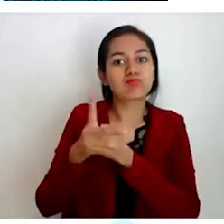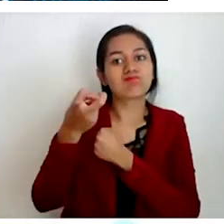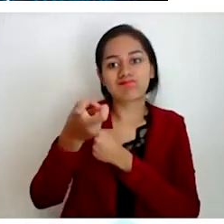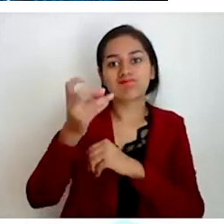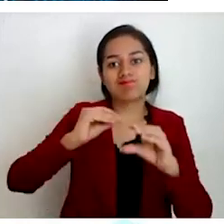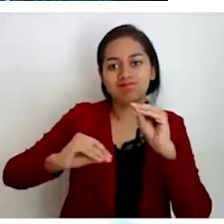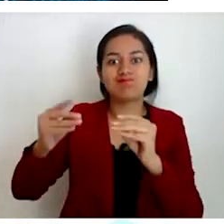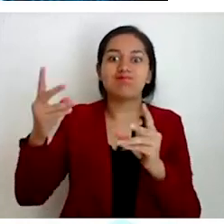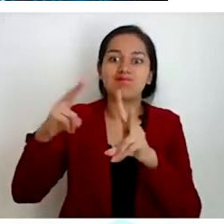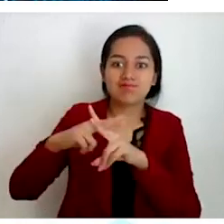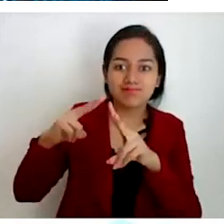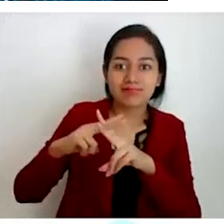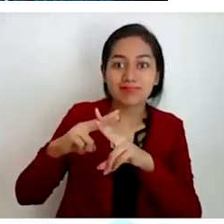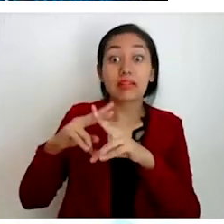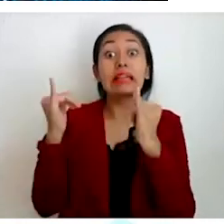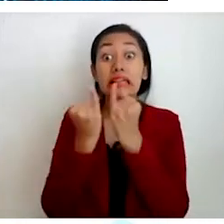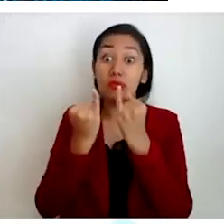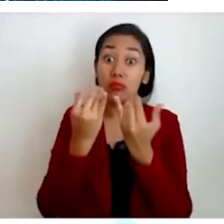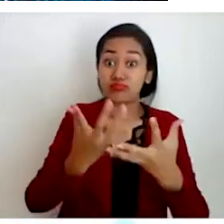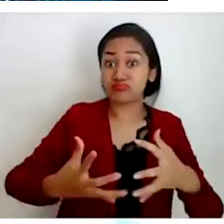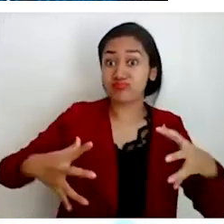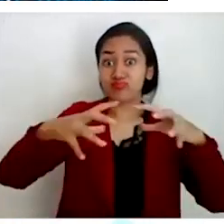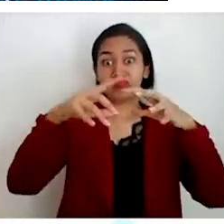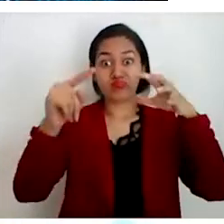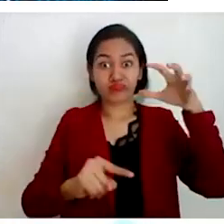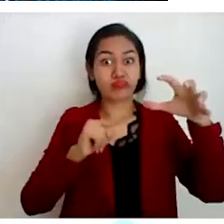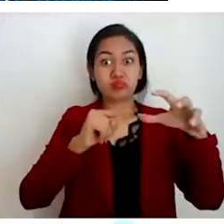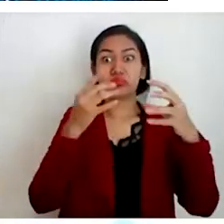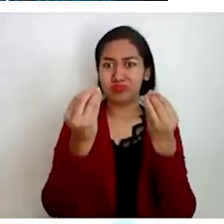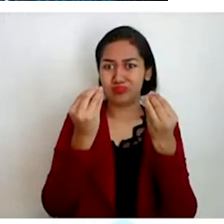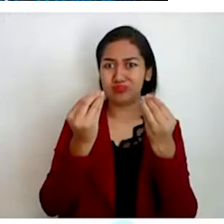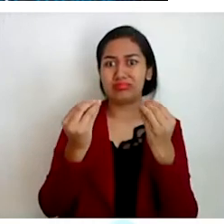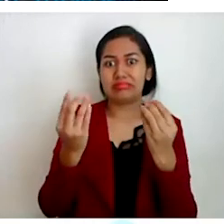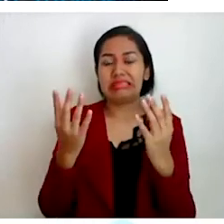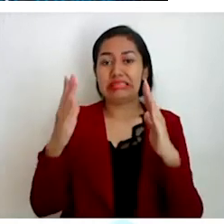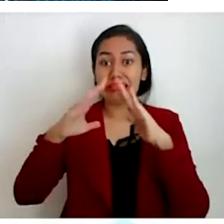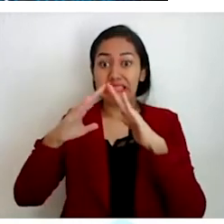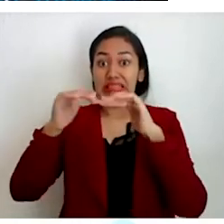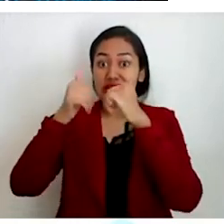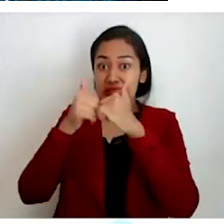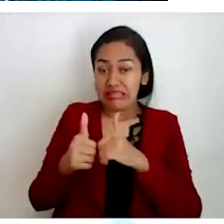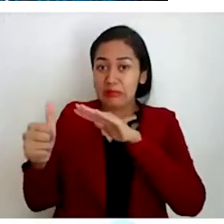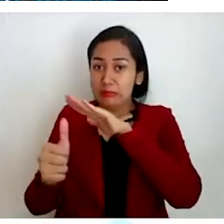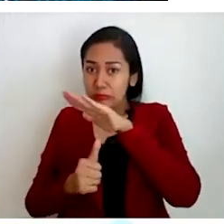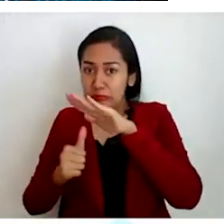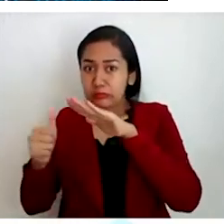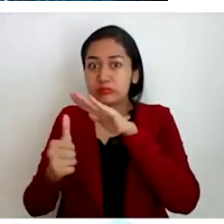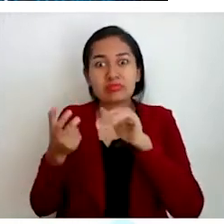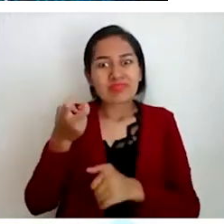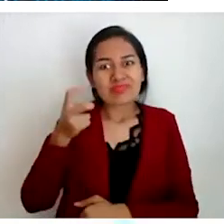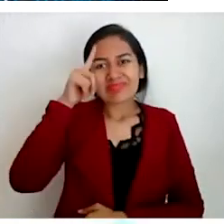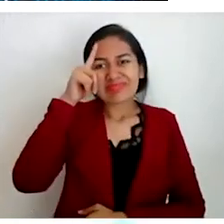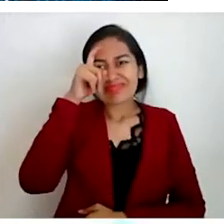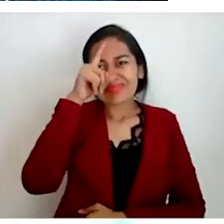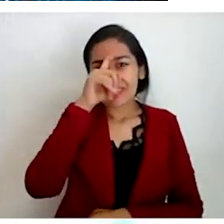ámbitos urbanos en el mundo, ¿no? Tristemente, el encierro ha exasperado las